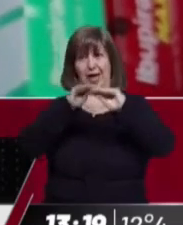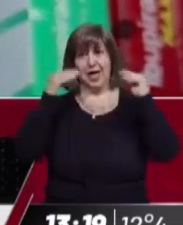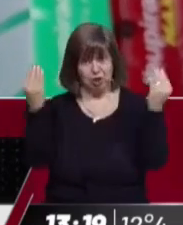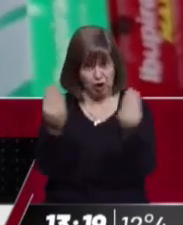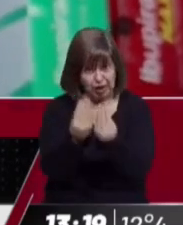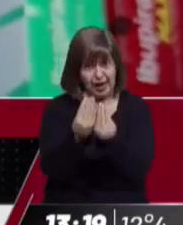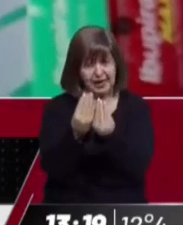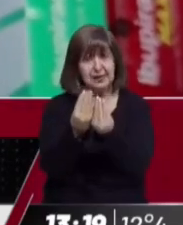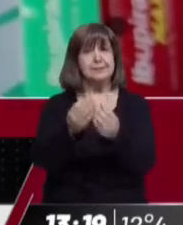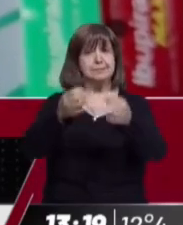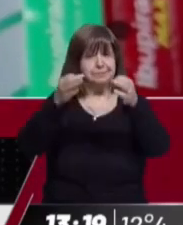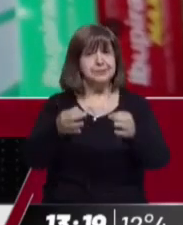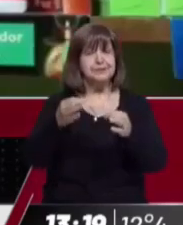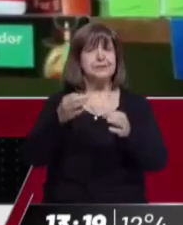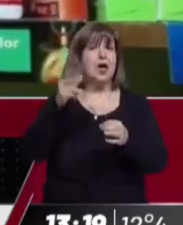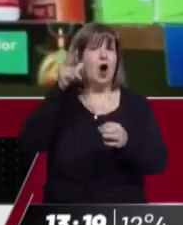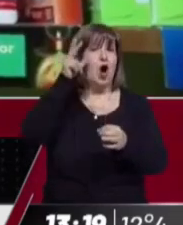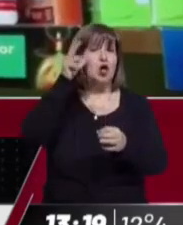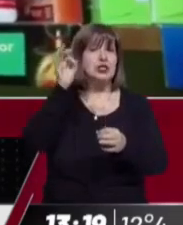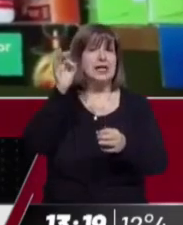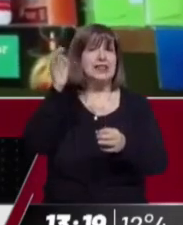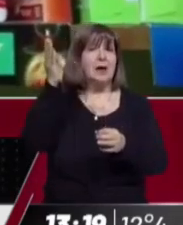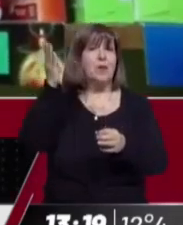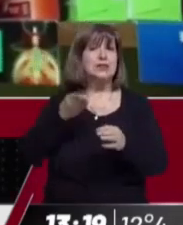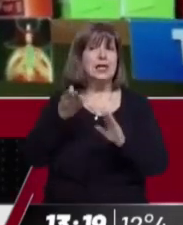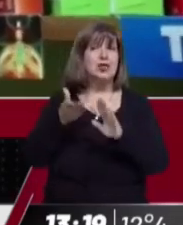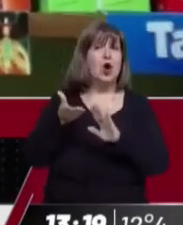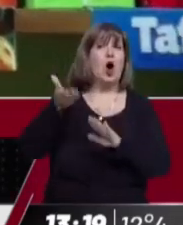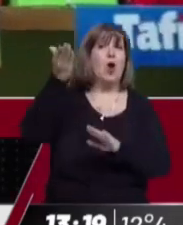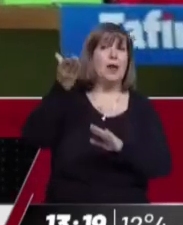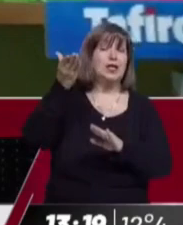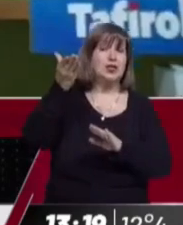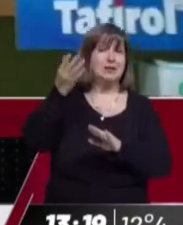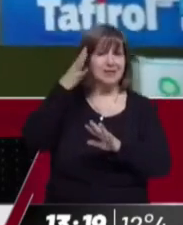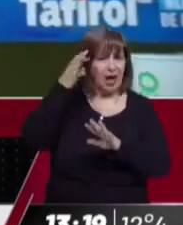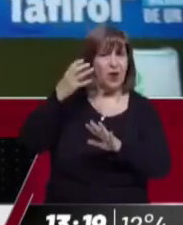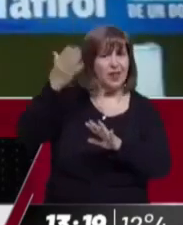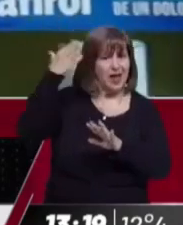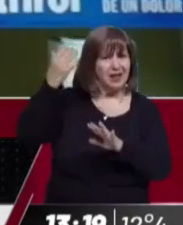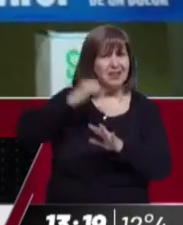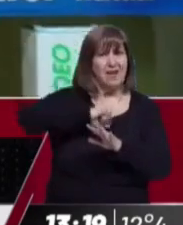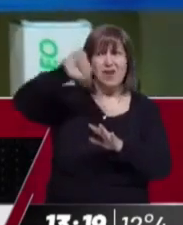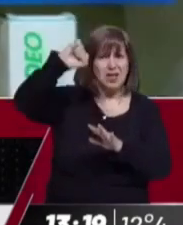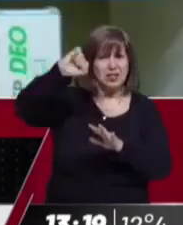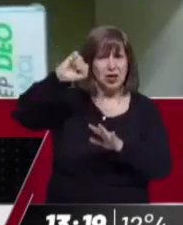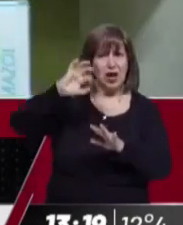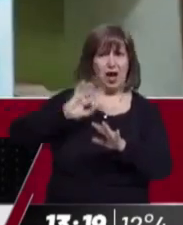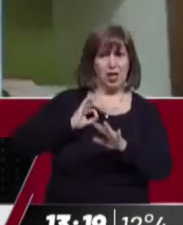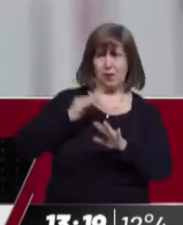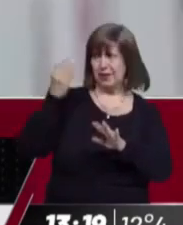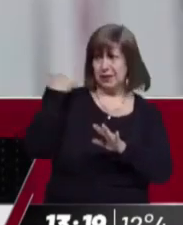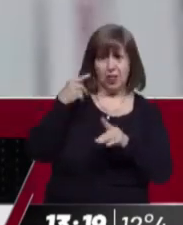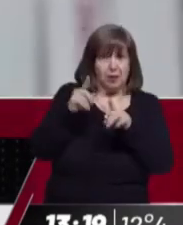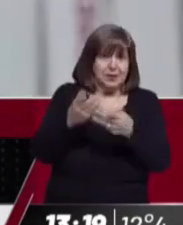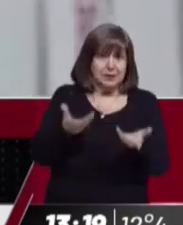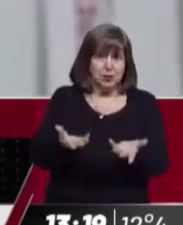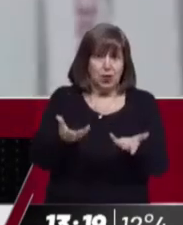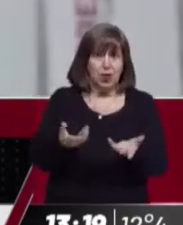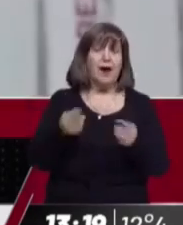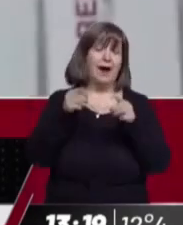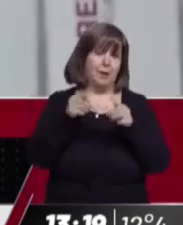eh recordemos que estábamos en una época de de la inflación al tope entonces Bueno eso fue lo que